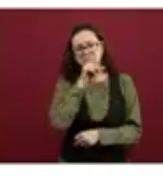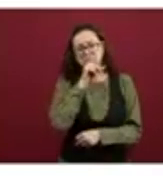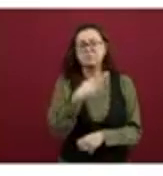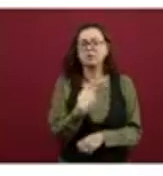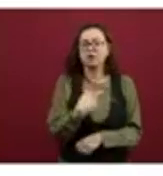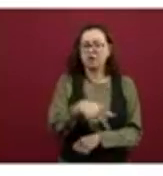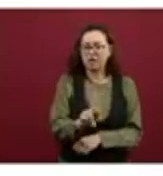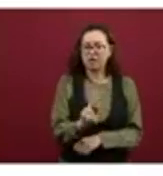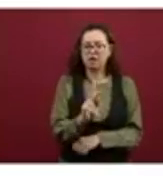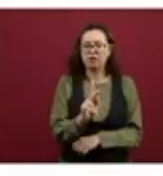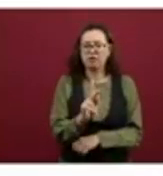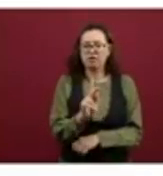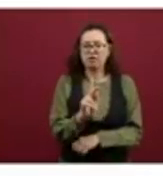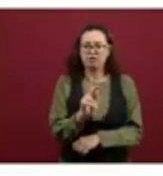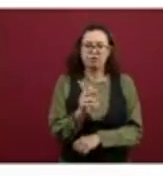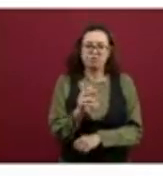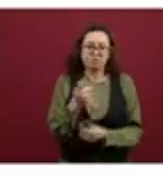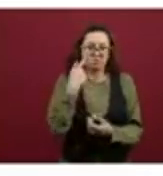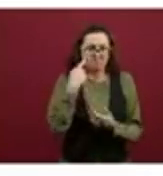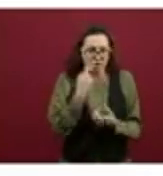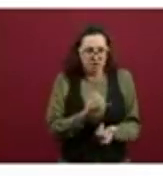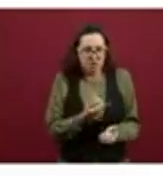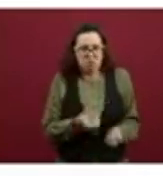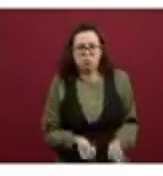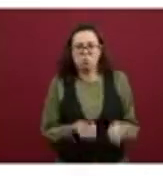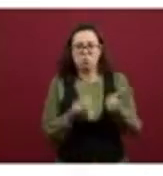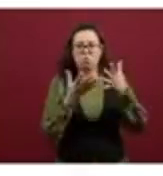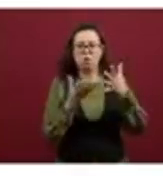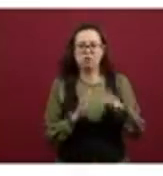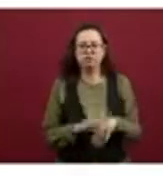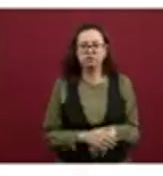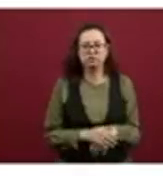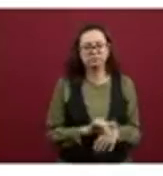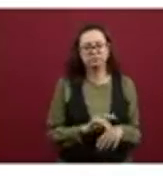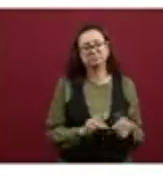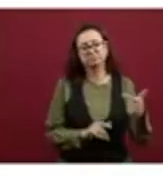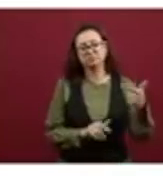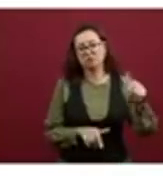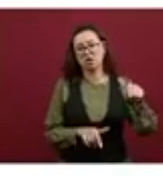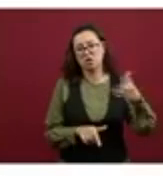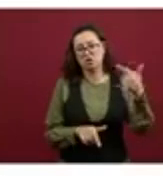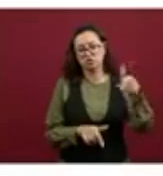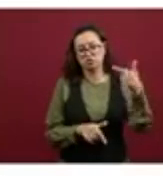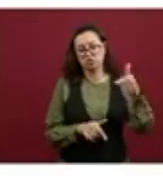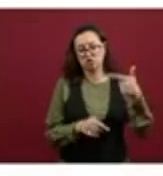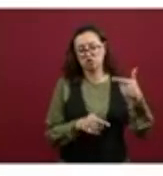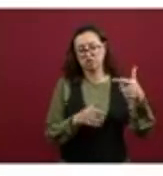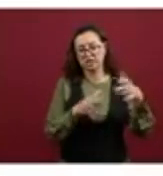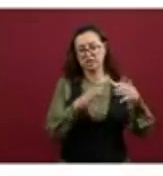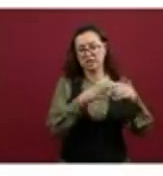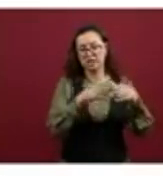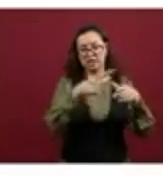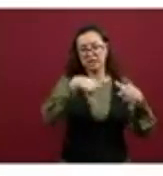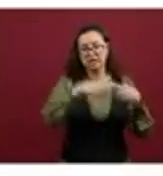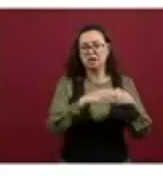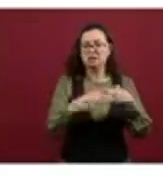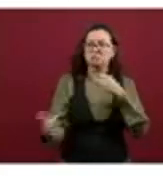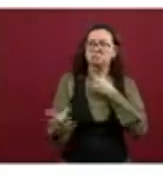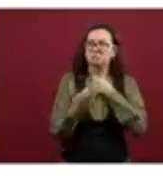de la situación. Los primeros 12 contribuyentes, por ejemplo, pues más de la mitad promovieron un amparo,